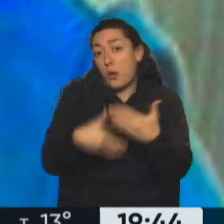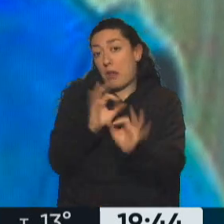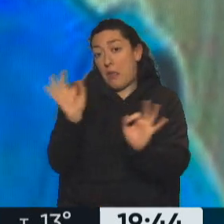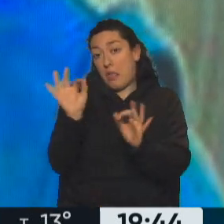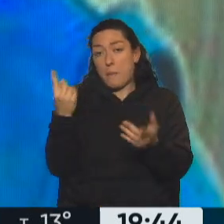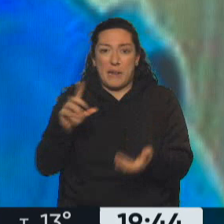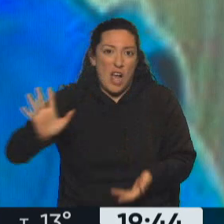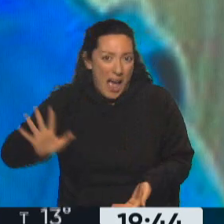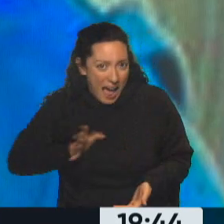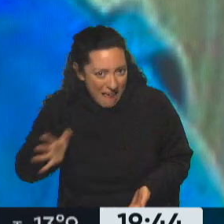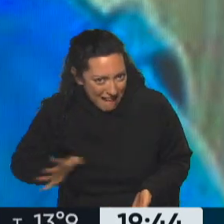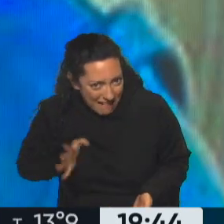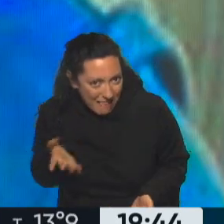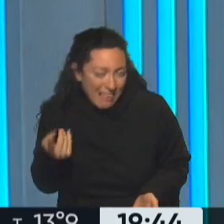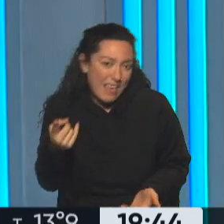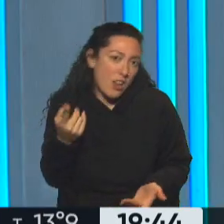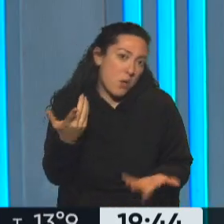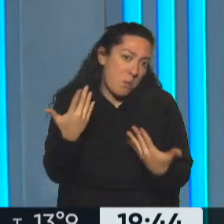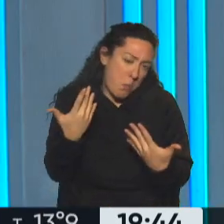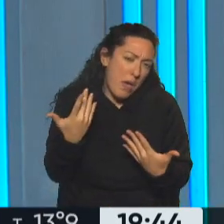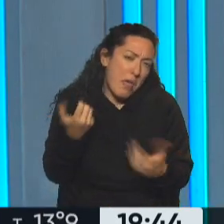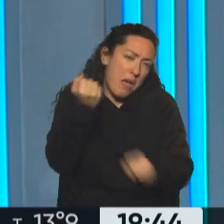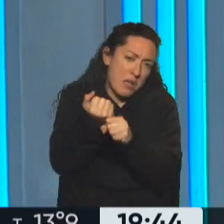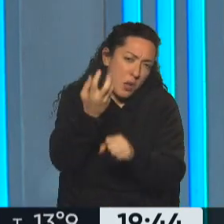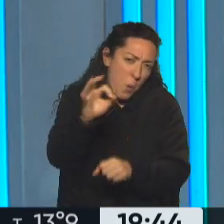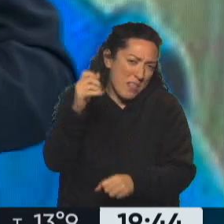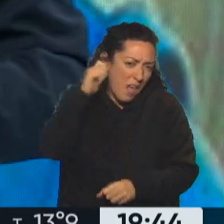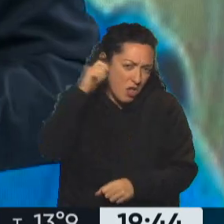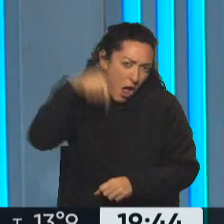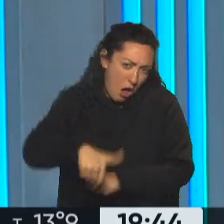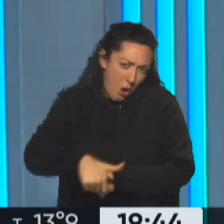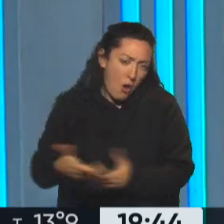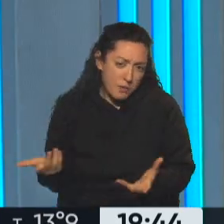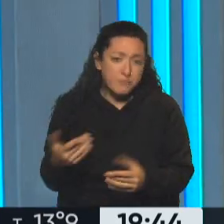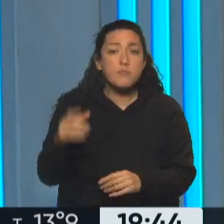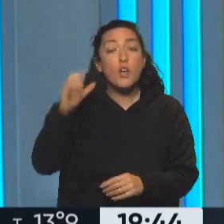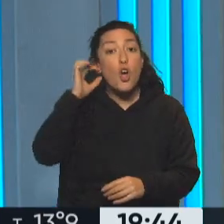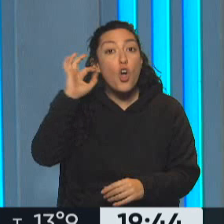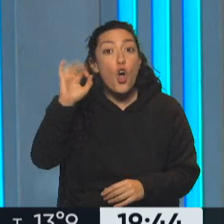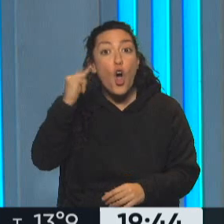Pero un arquero, viste, que puede pegar hasta los 40 hoy. Hoy bueno, en día, ¿no? Acá tenemos al querido Goico